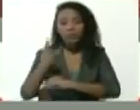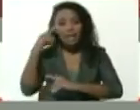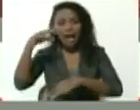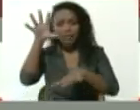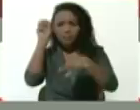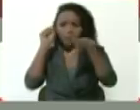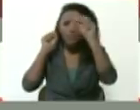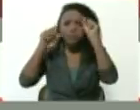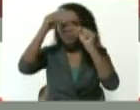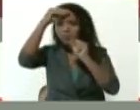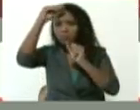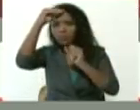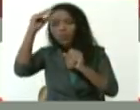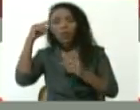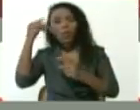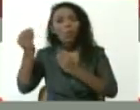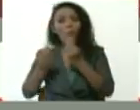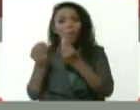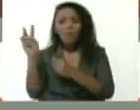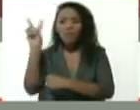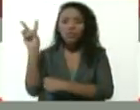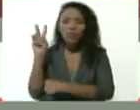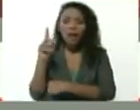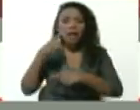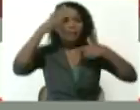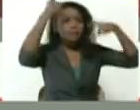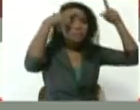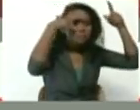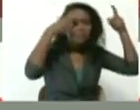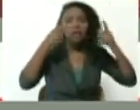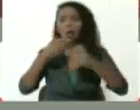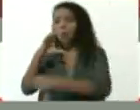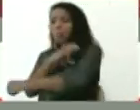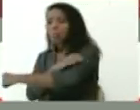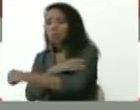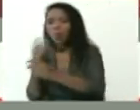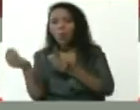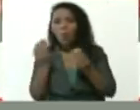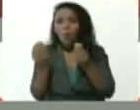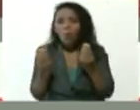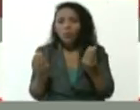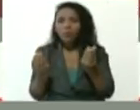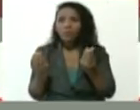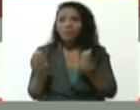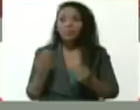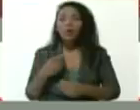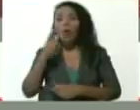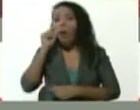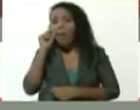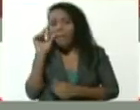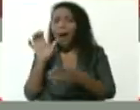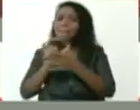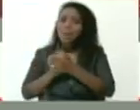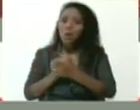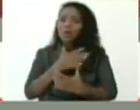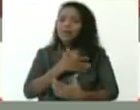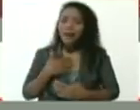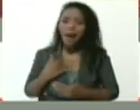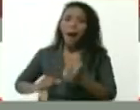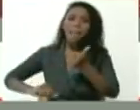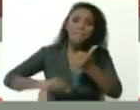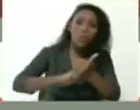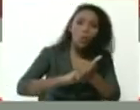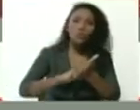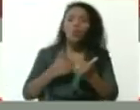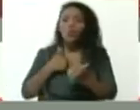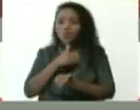que ha tenido de Venezuela, del chavismo y de la oposición venezolana. Un hombre que es amigo de todos y que solo quiere ayudar.